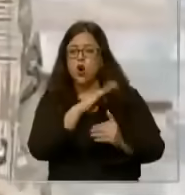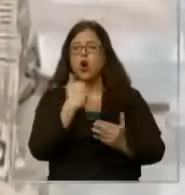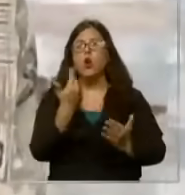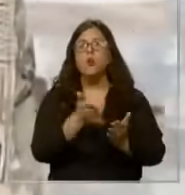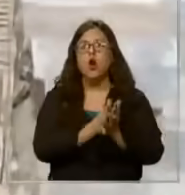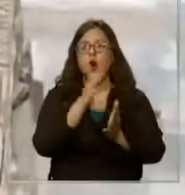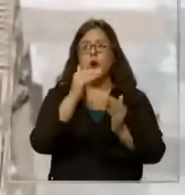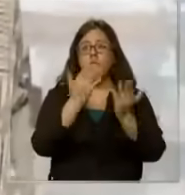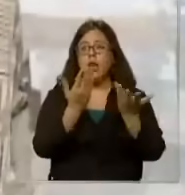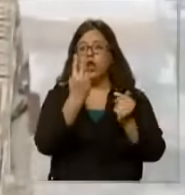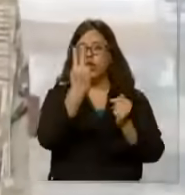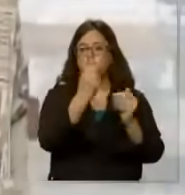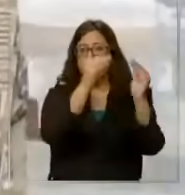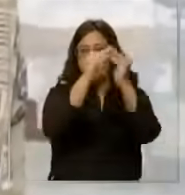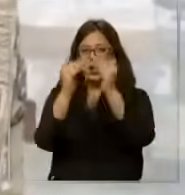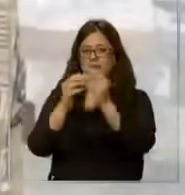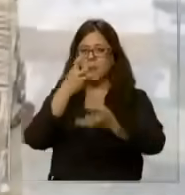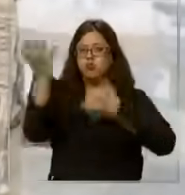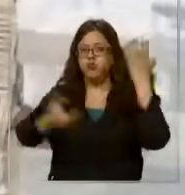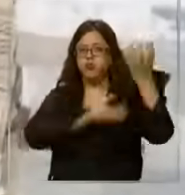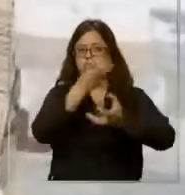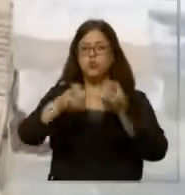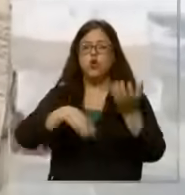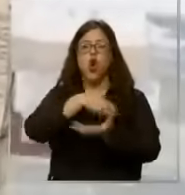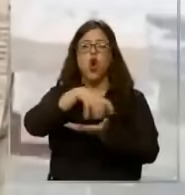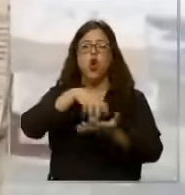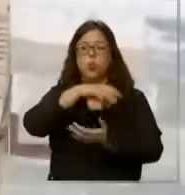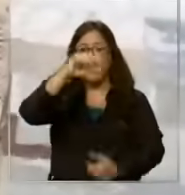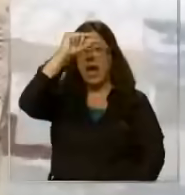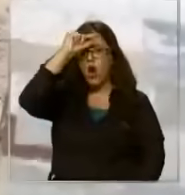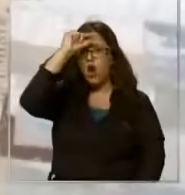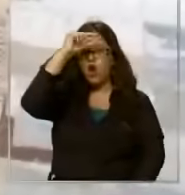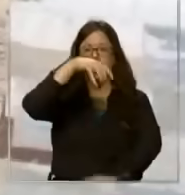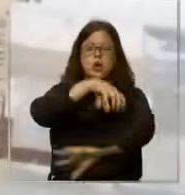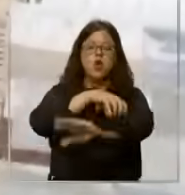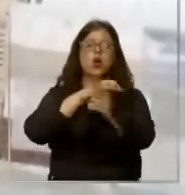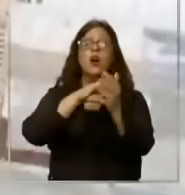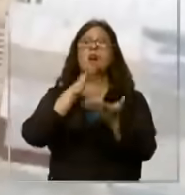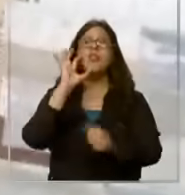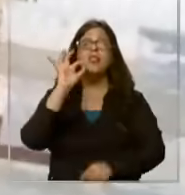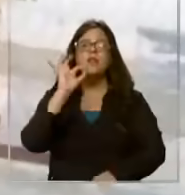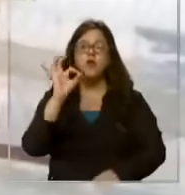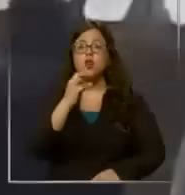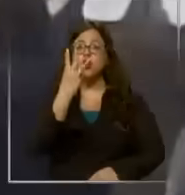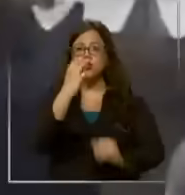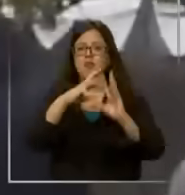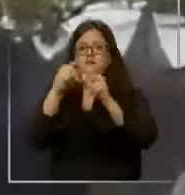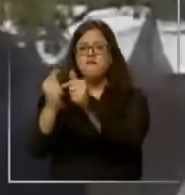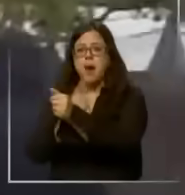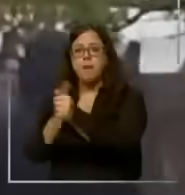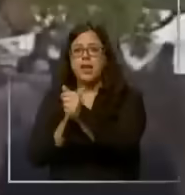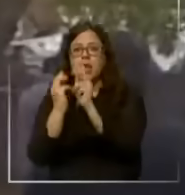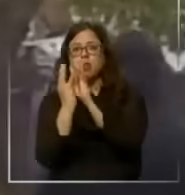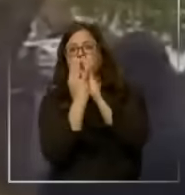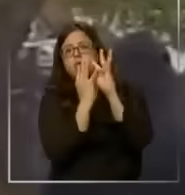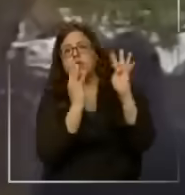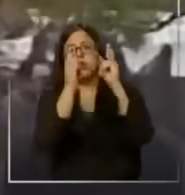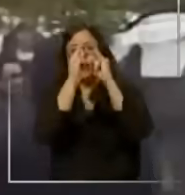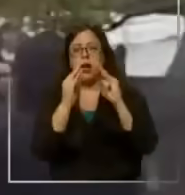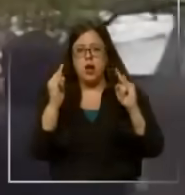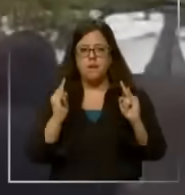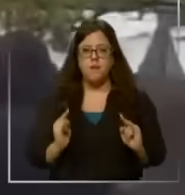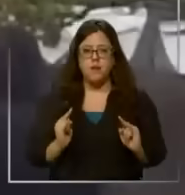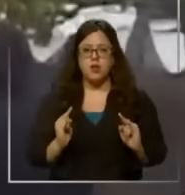que consumió 2 viviendas en la comuna de Coronel, en la región del Biobío. Eran 3 familias que vivían hacinadas en un